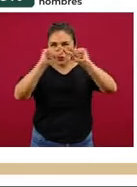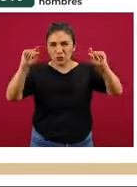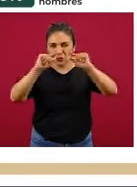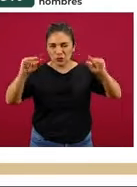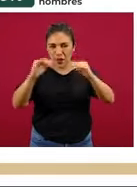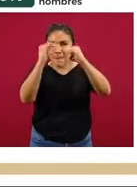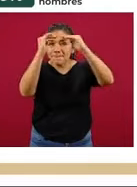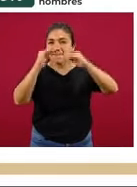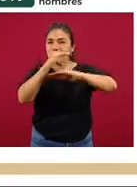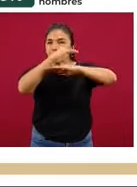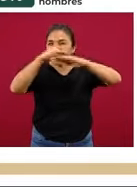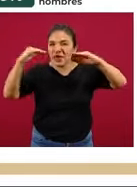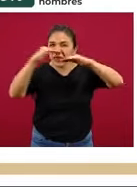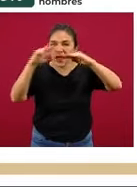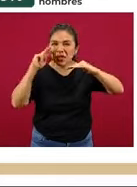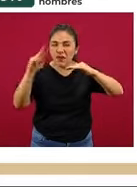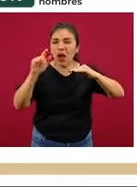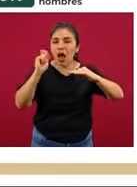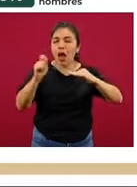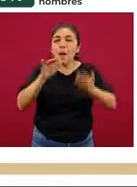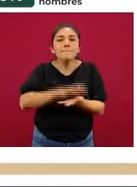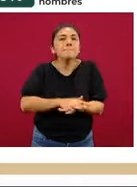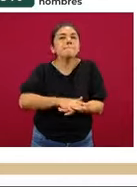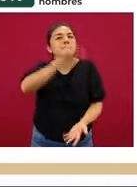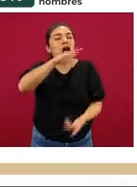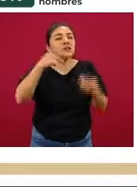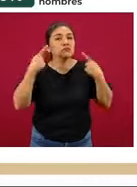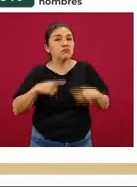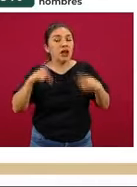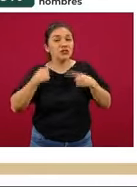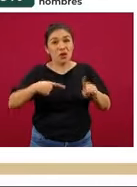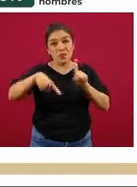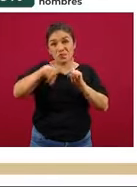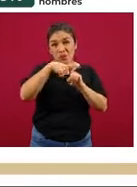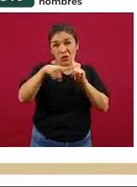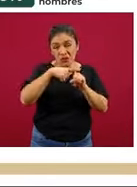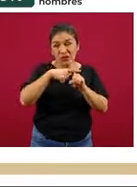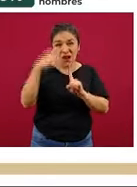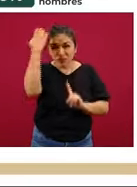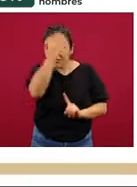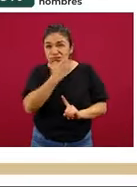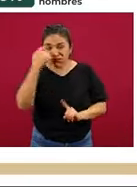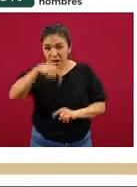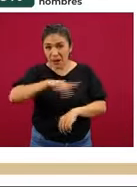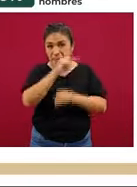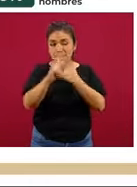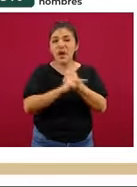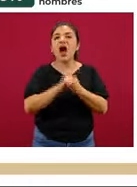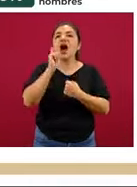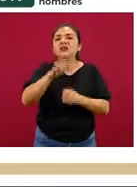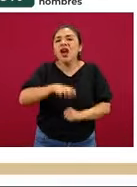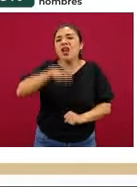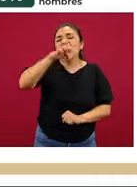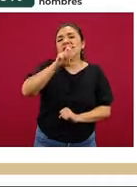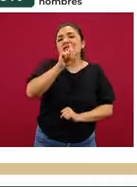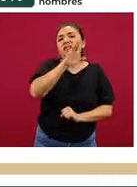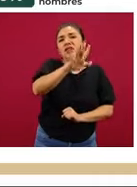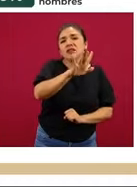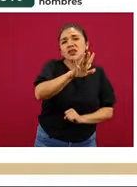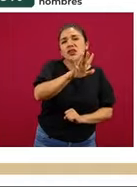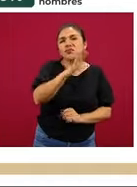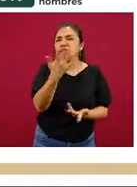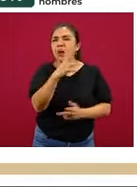medio, como la mayor cantidad de población positiva o estudiada en nuestro país se encuentra entre los 35 o